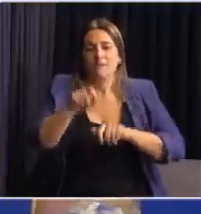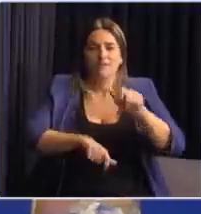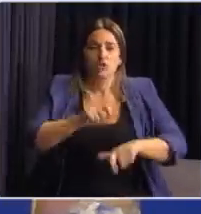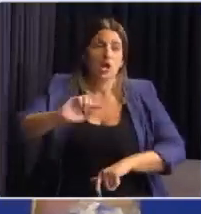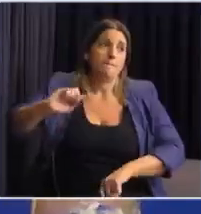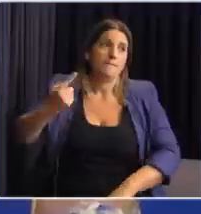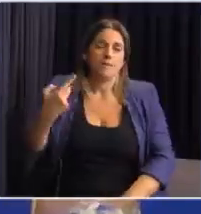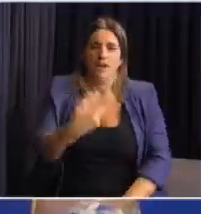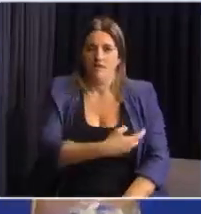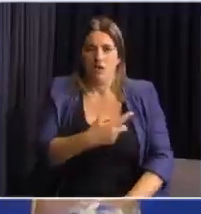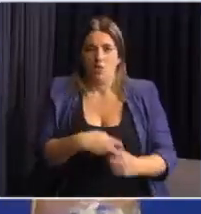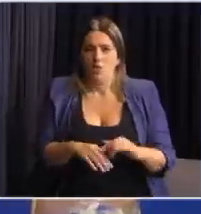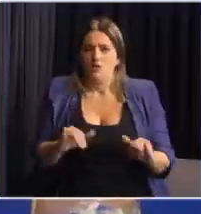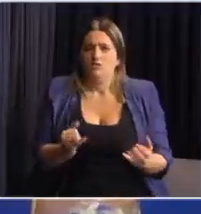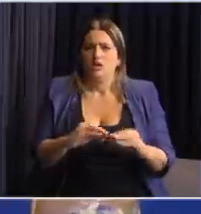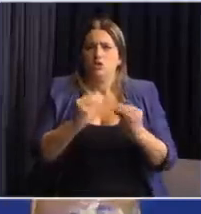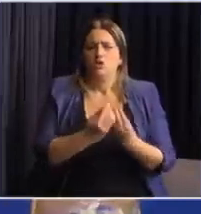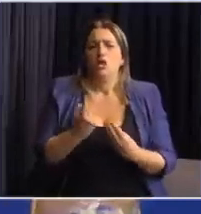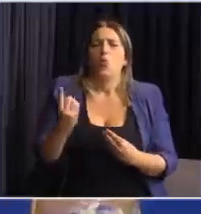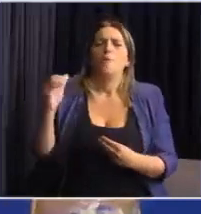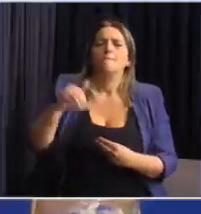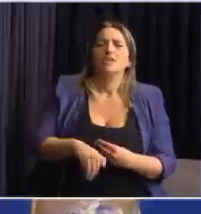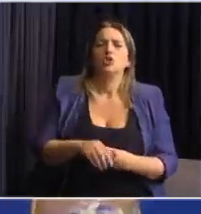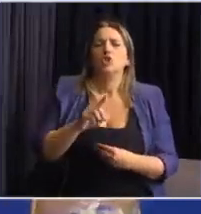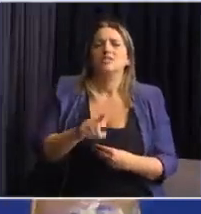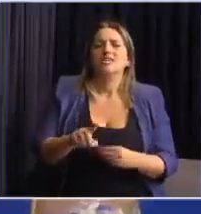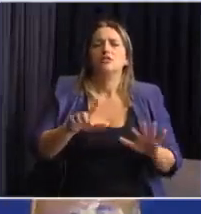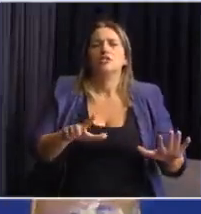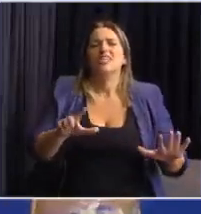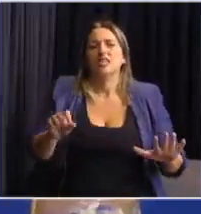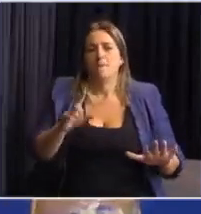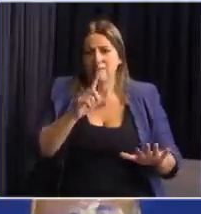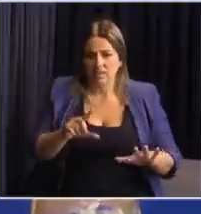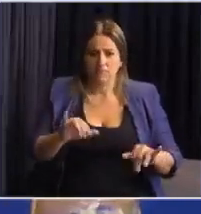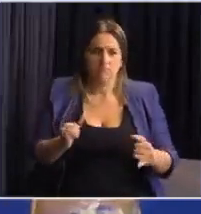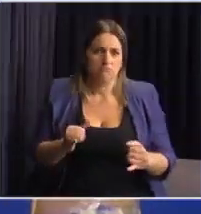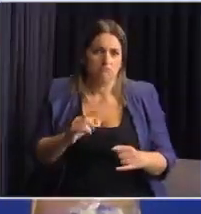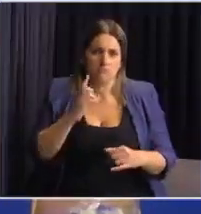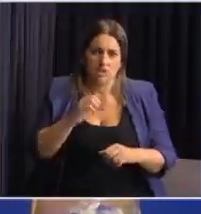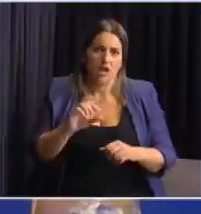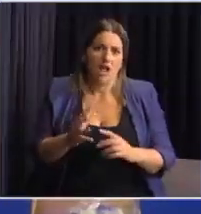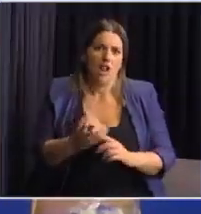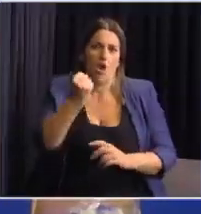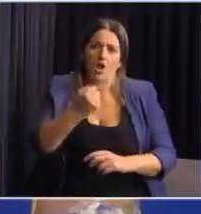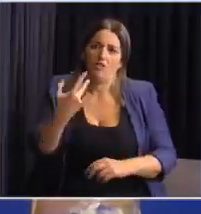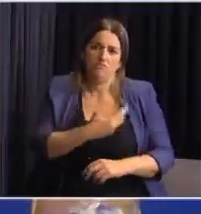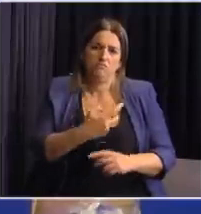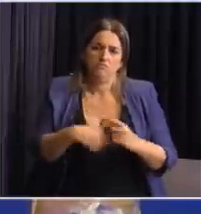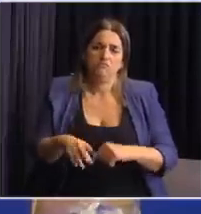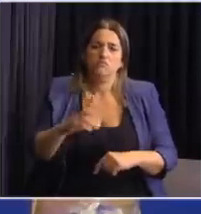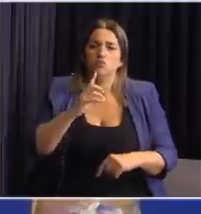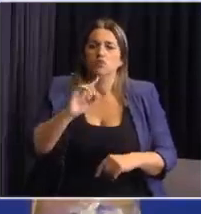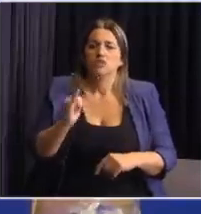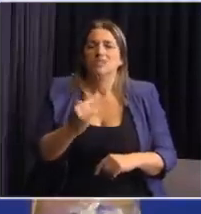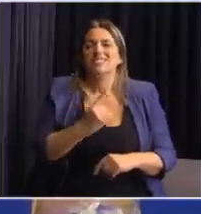primera dosis. Eso hace casi 1.170.000 personas que ya han alcanzado su inmunización. Tenemos 108.000